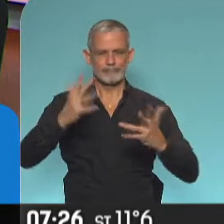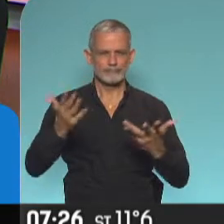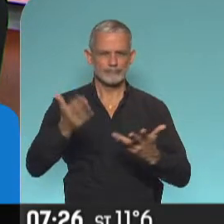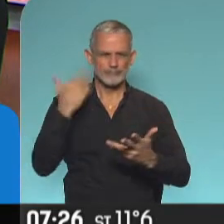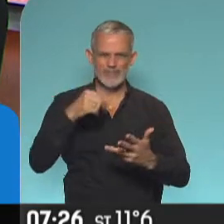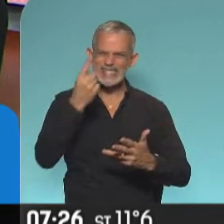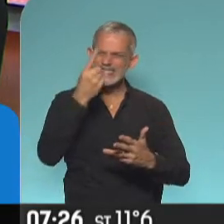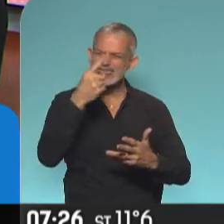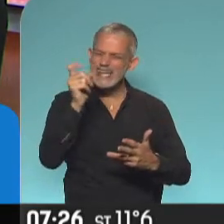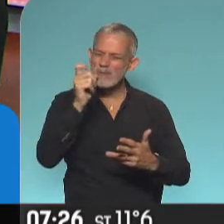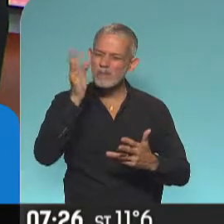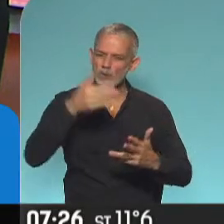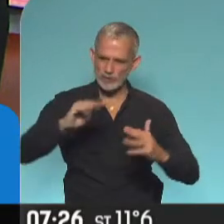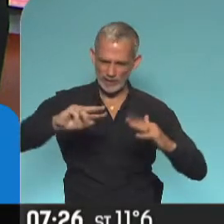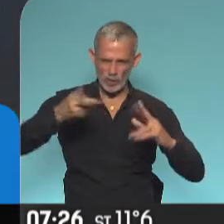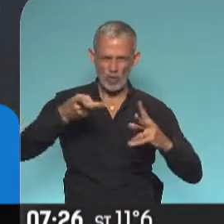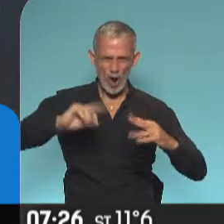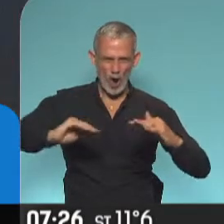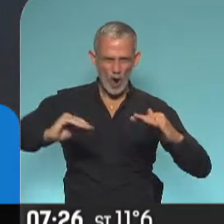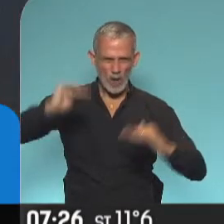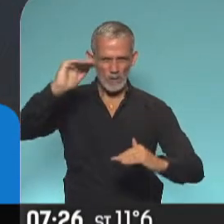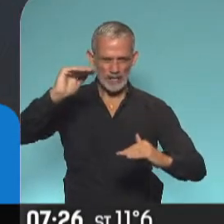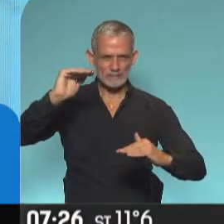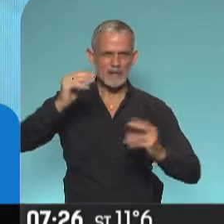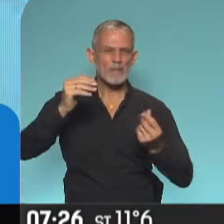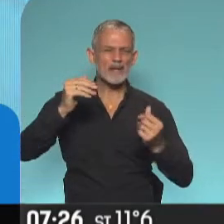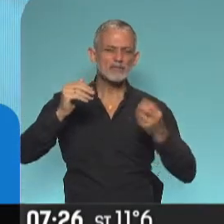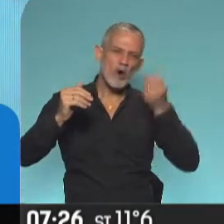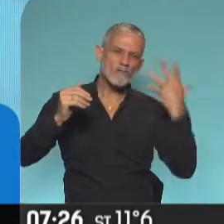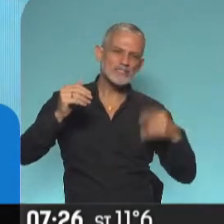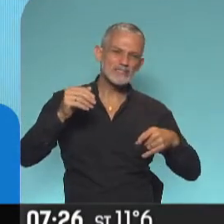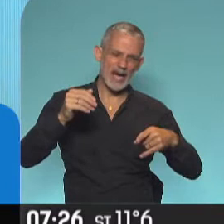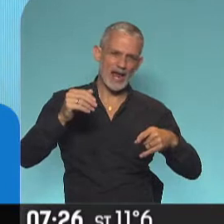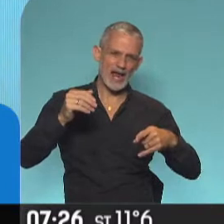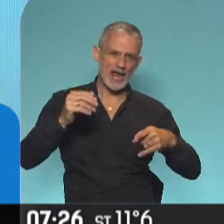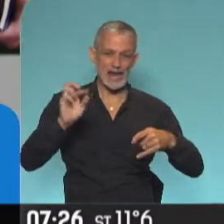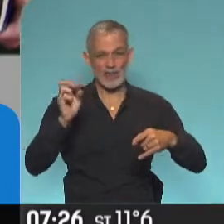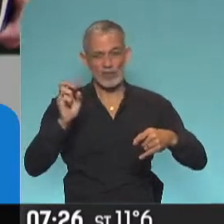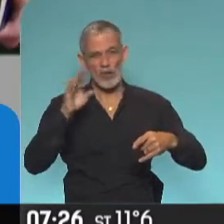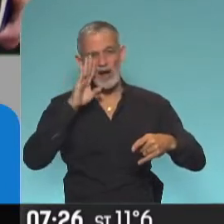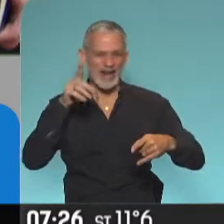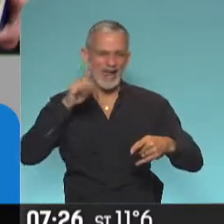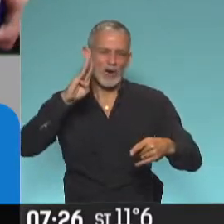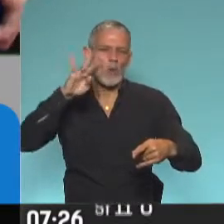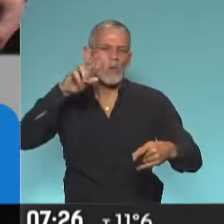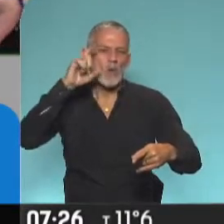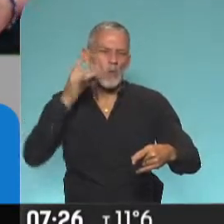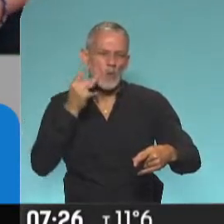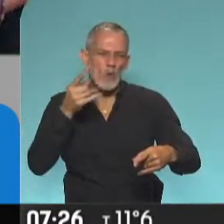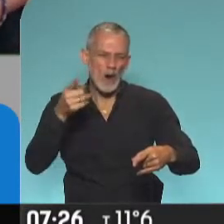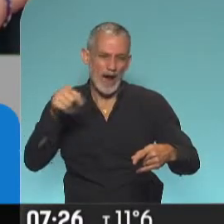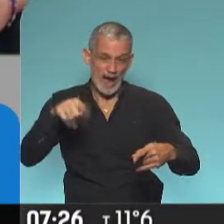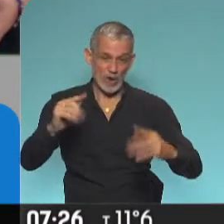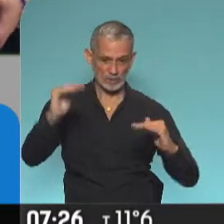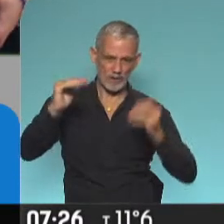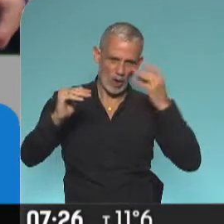de un 100% de brecha. ¿Es tanto? ¿Qué significa eso? Es el precio del dólar paralelo, el dólar llamado blue, con el